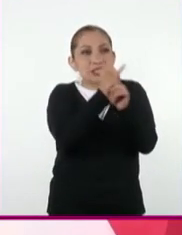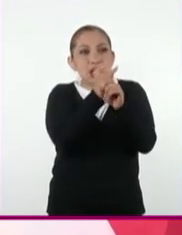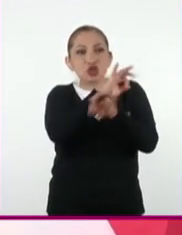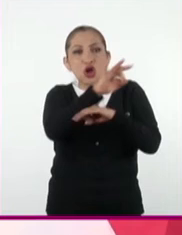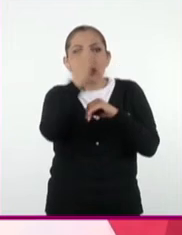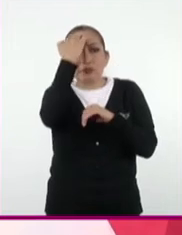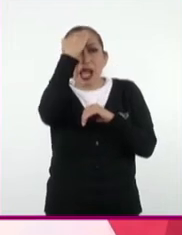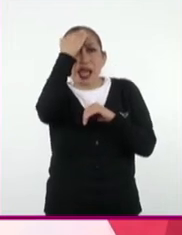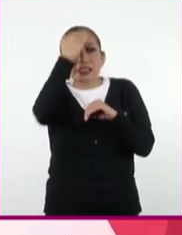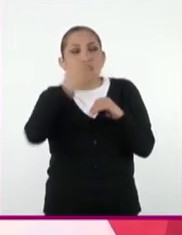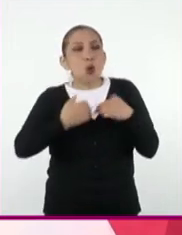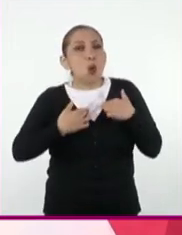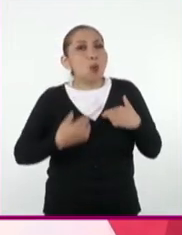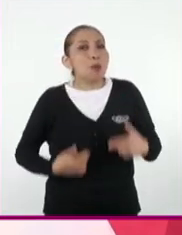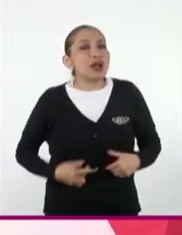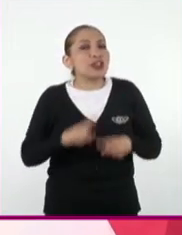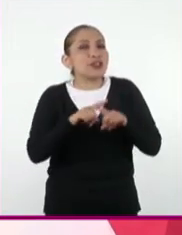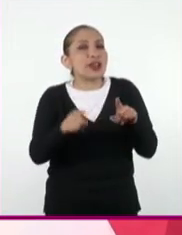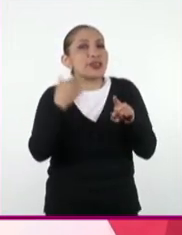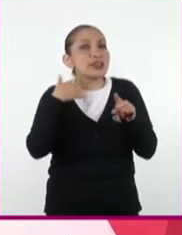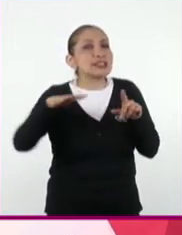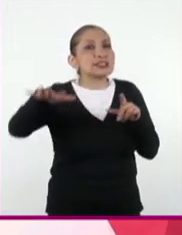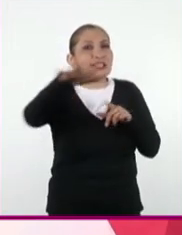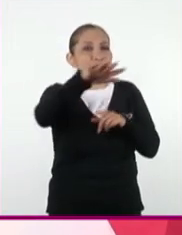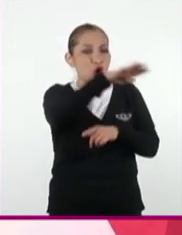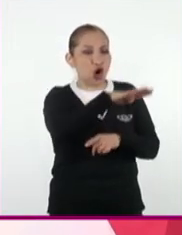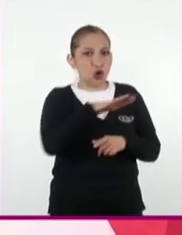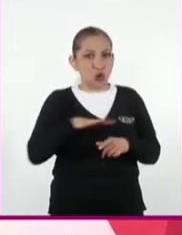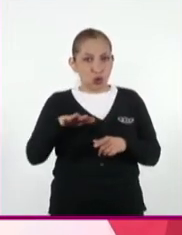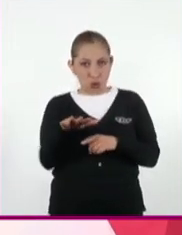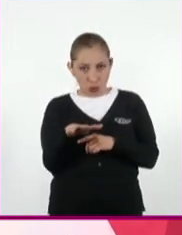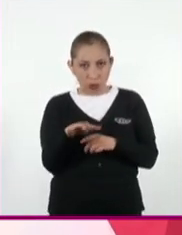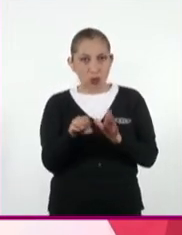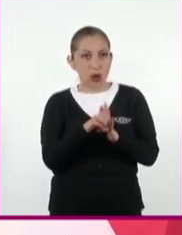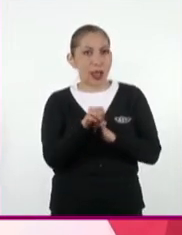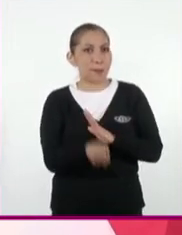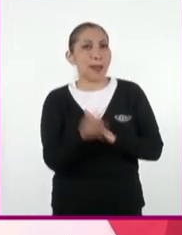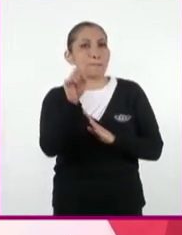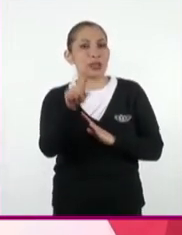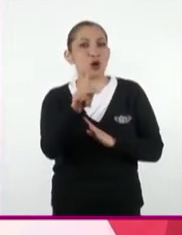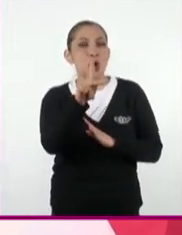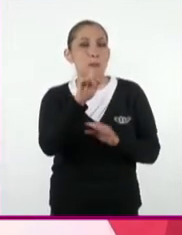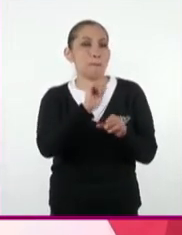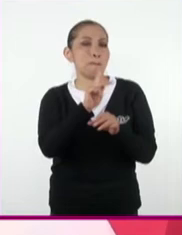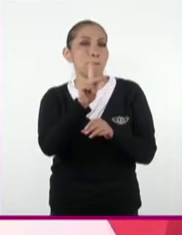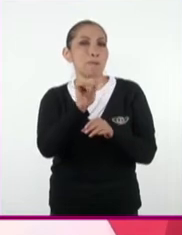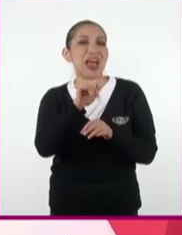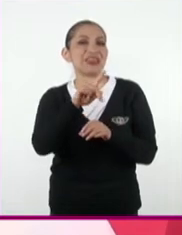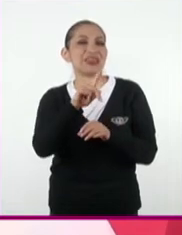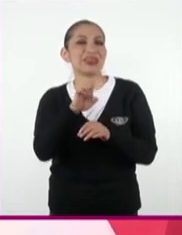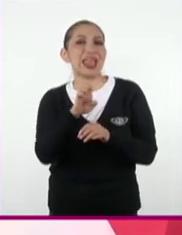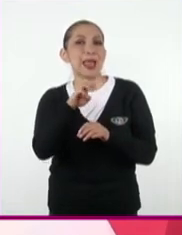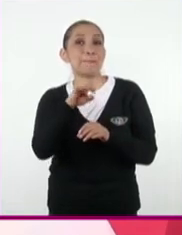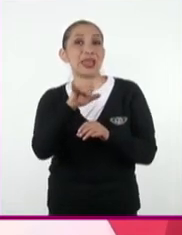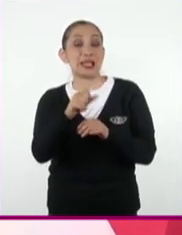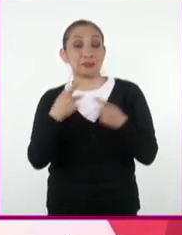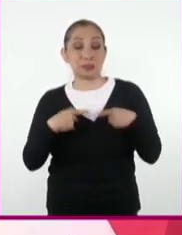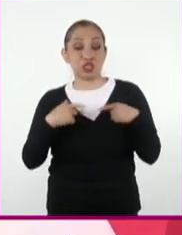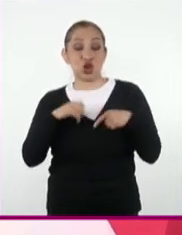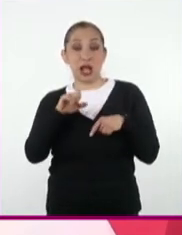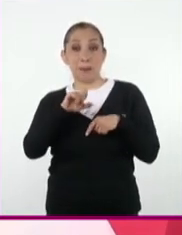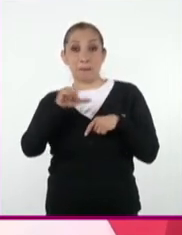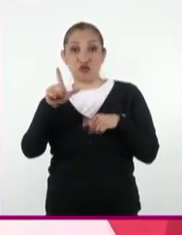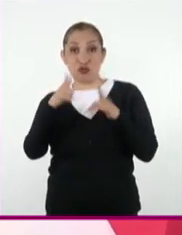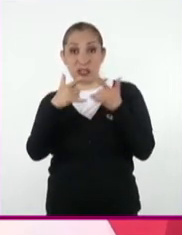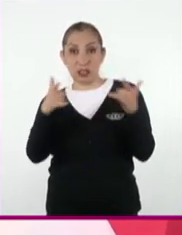experiencias de la humanidad en distintos contextos. Siguiendo el ejemplo de las pandemias, el historiador podría